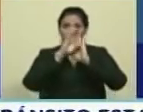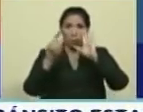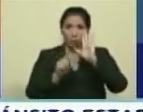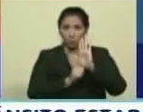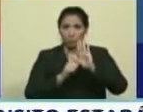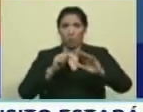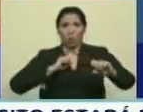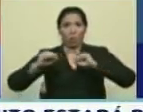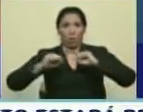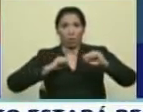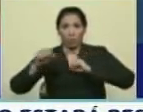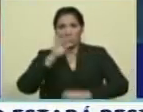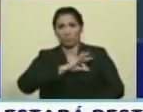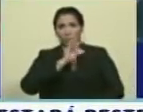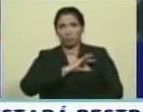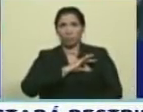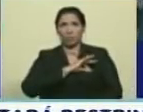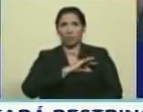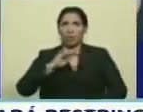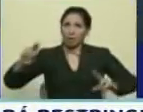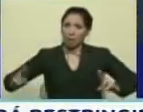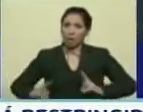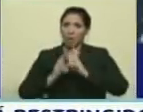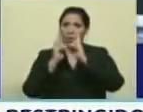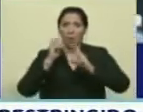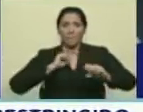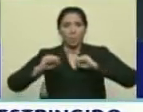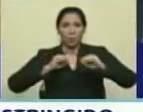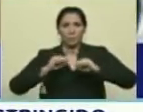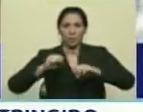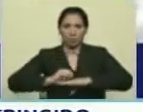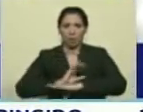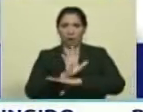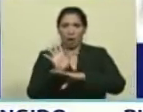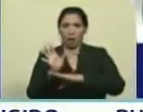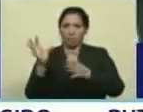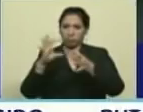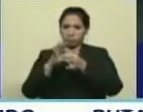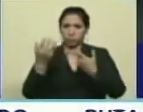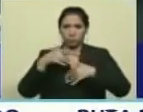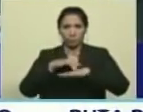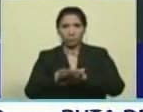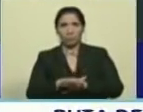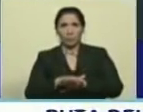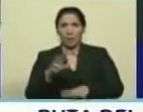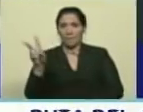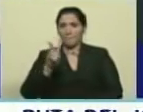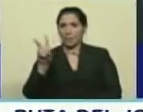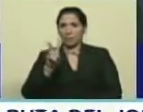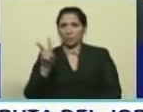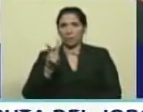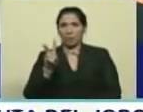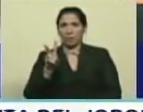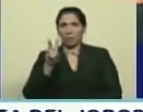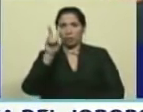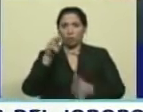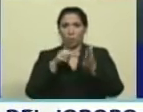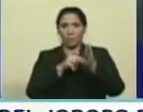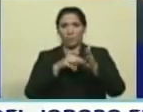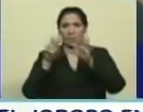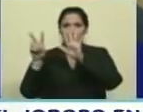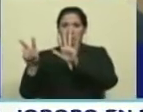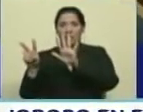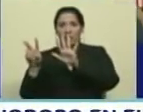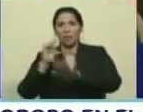de Movimientos Sociales, los encuentros de estos movimientos del ALBA en Tintorero, Venezuela en 2007 y en Cochabamba, Bolivia en